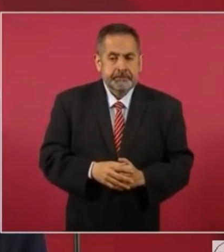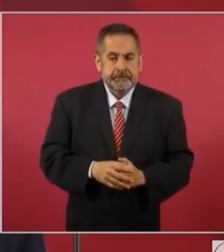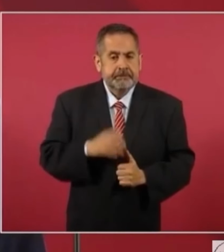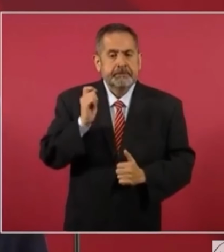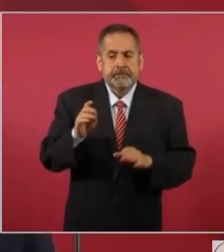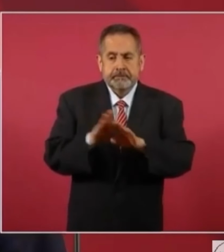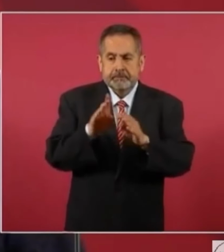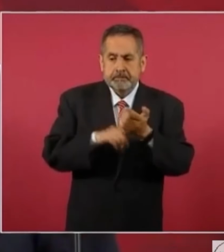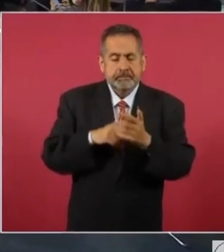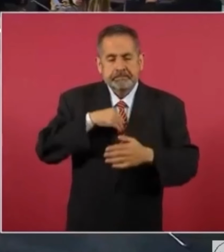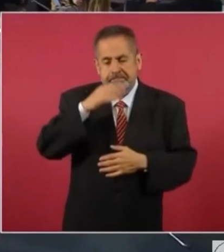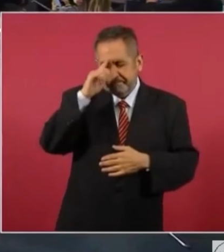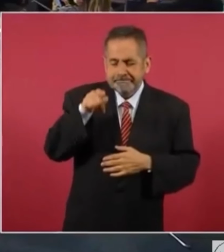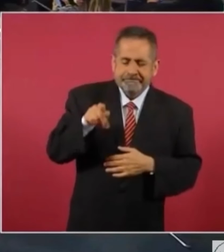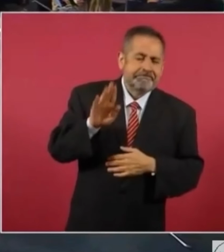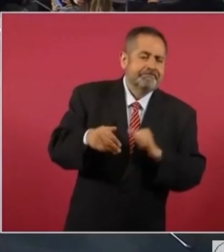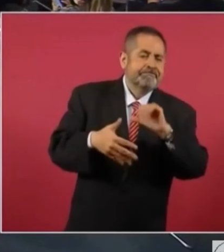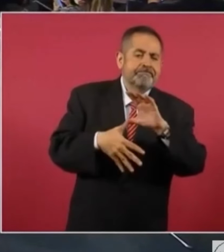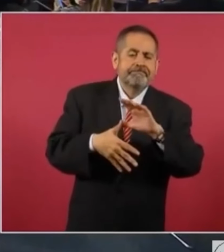sea considerada